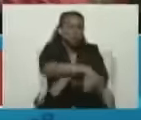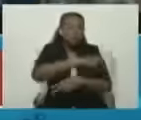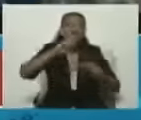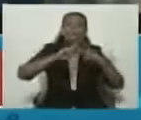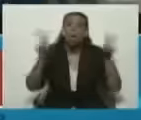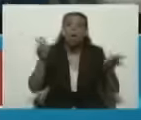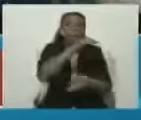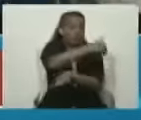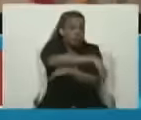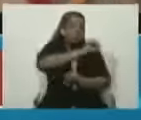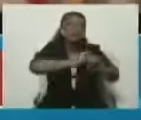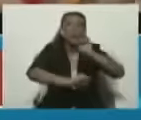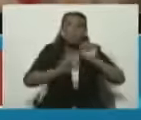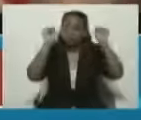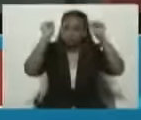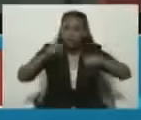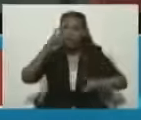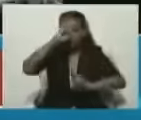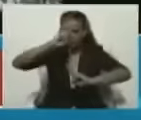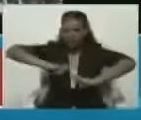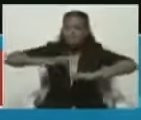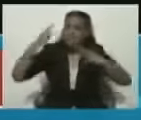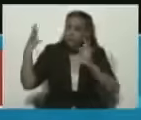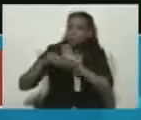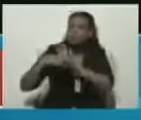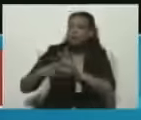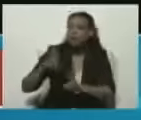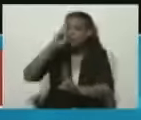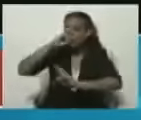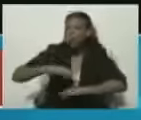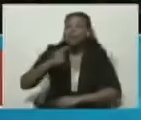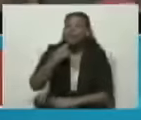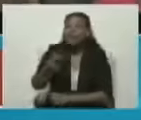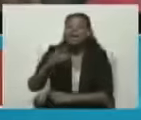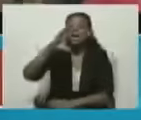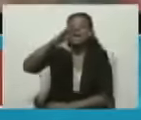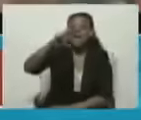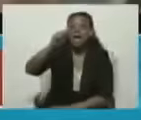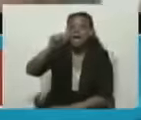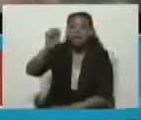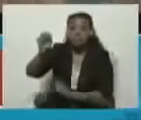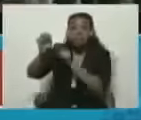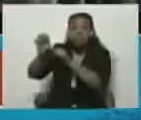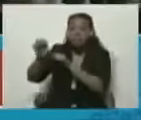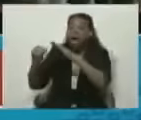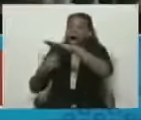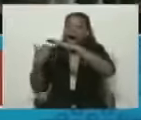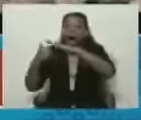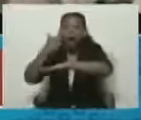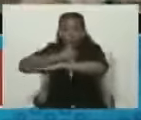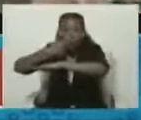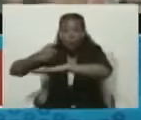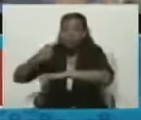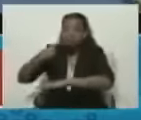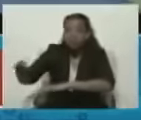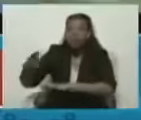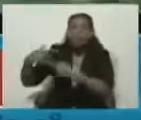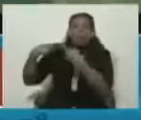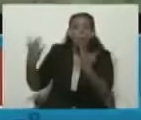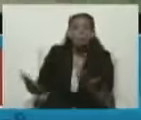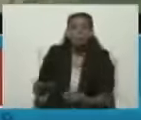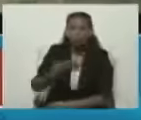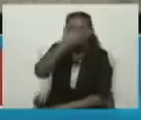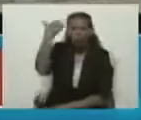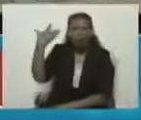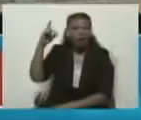paz y a hacer respetar los resultados que emanen del Consejo Nacional Electoral. Olvídense